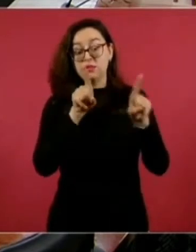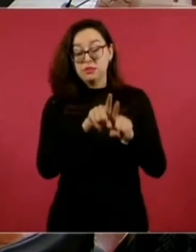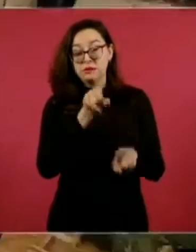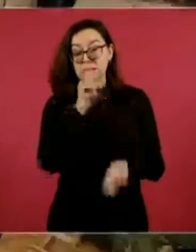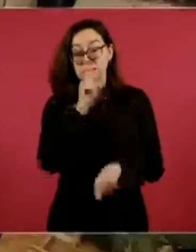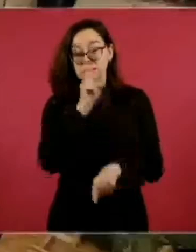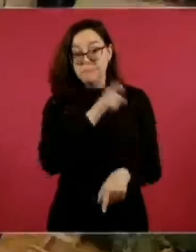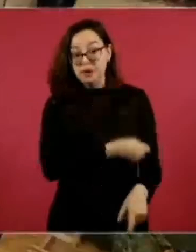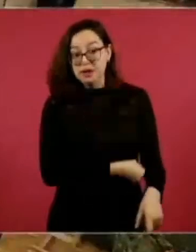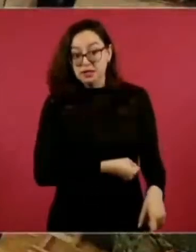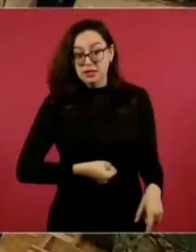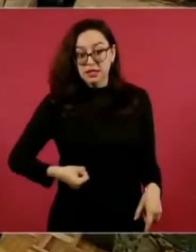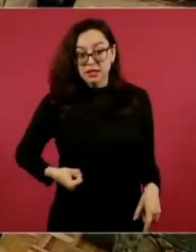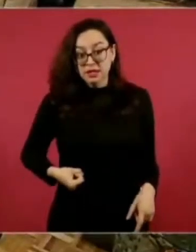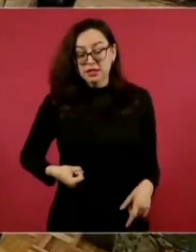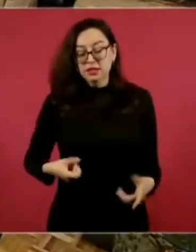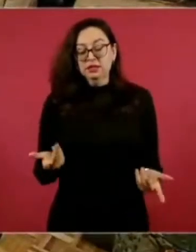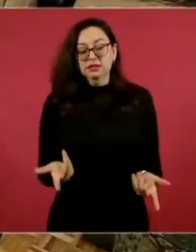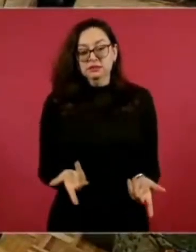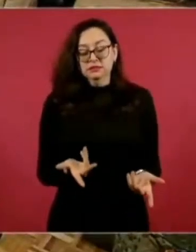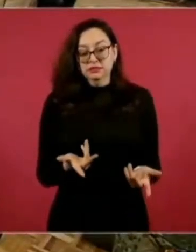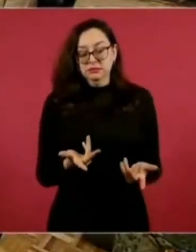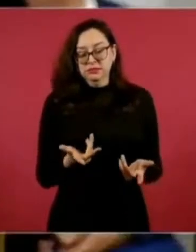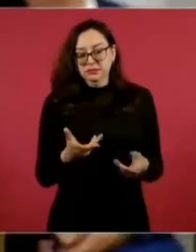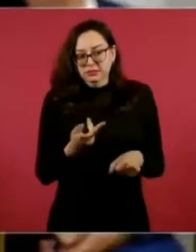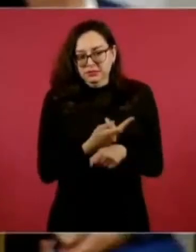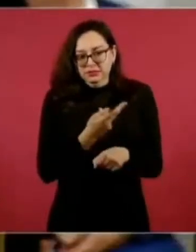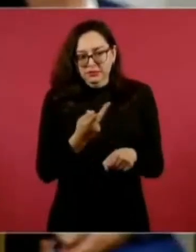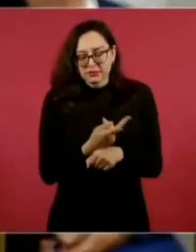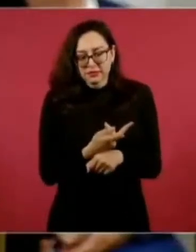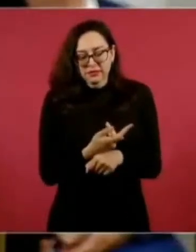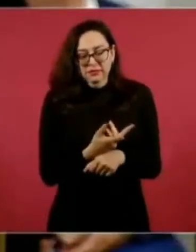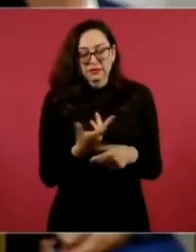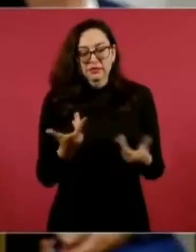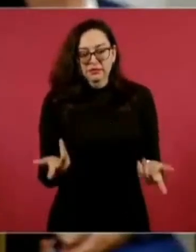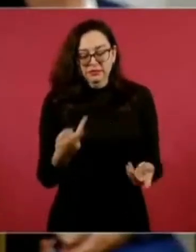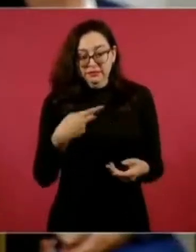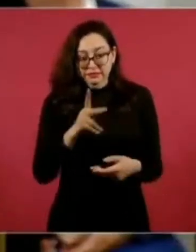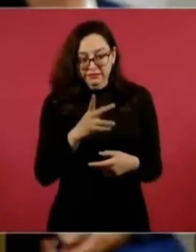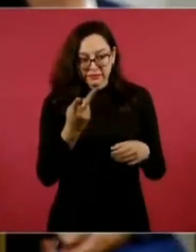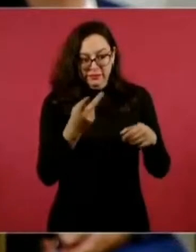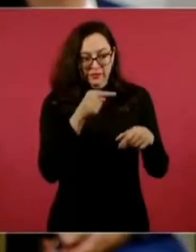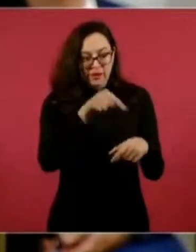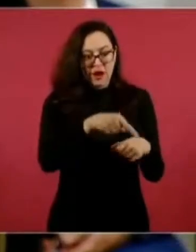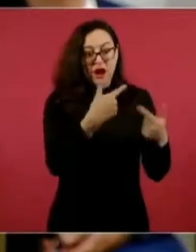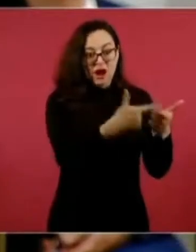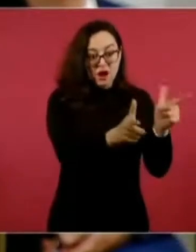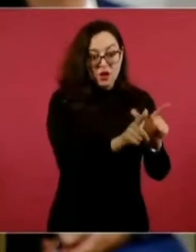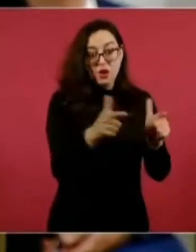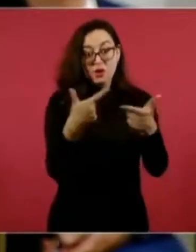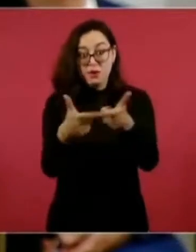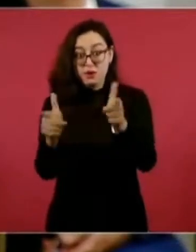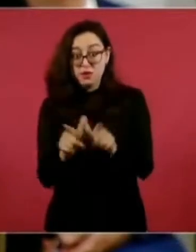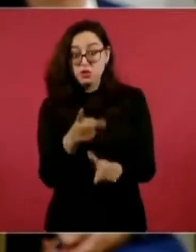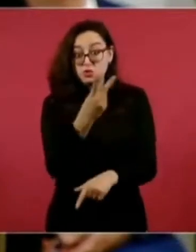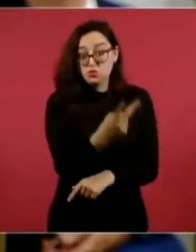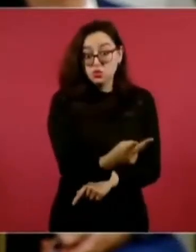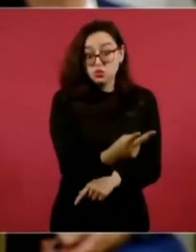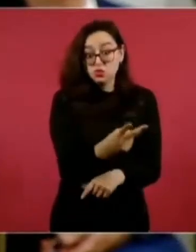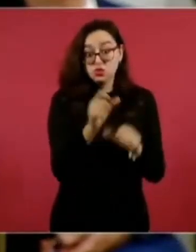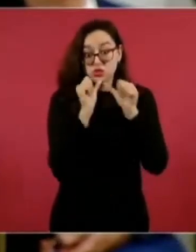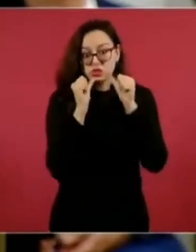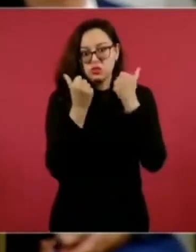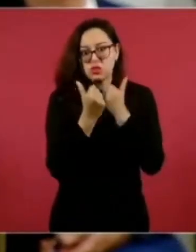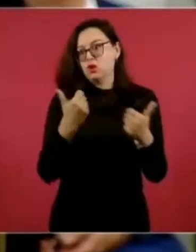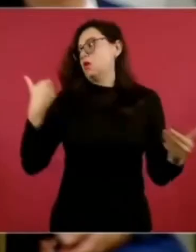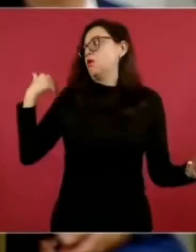Y la otra pregunta sería, estas ONGs, el PRO, Tlachinolan, han sido históricamente organizaciones que han hecho un trabajo muy loable